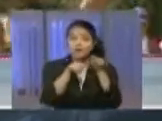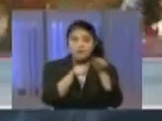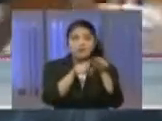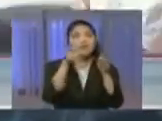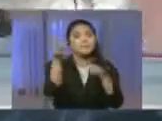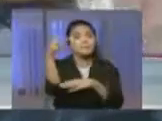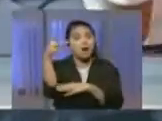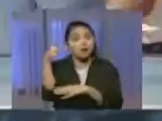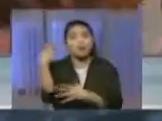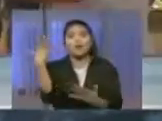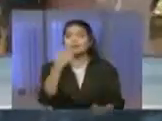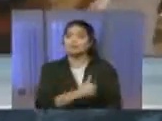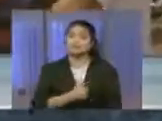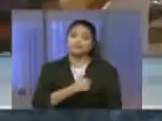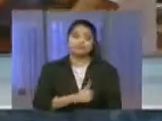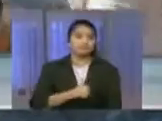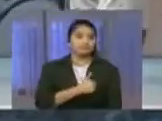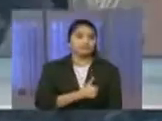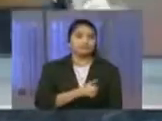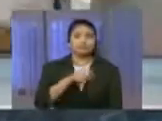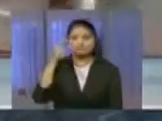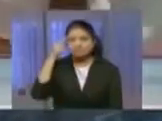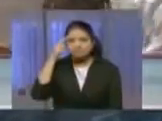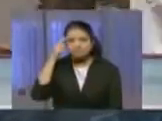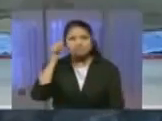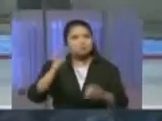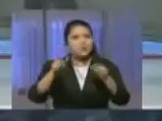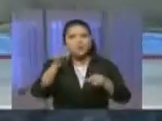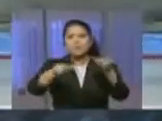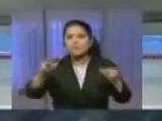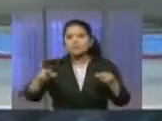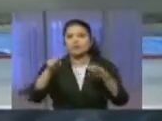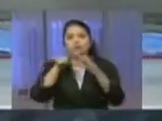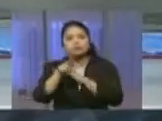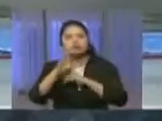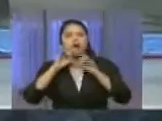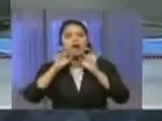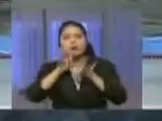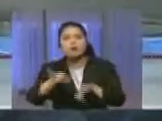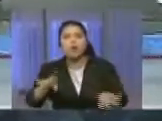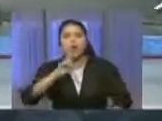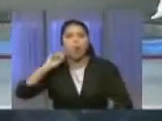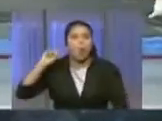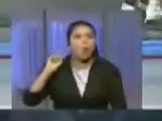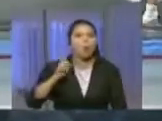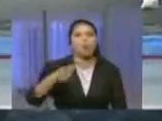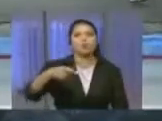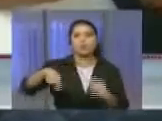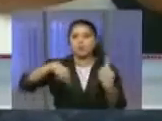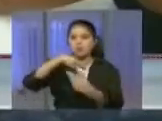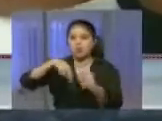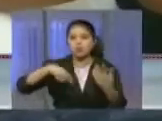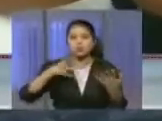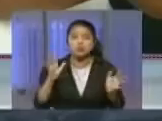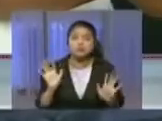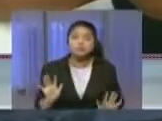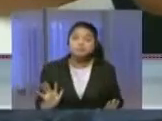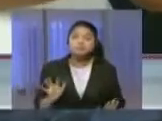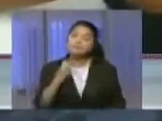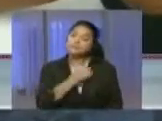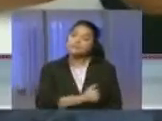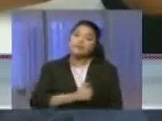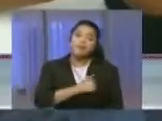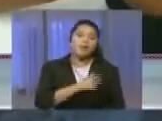donde Lamentablemente le sembraron alguna gente el odio hacia la revolución Lamentablemente los